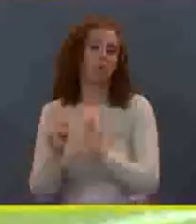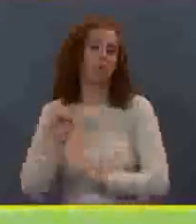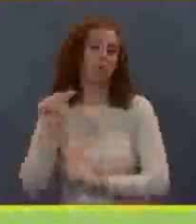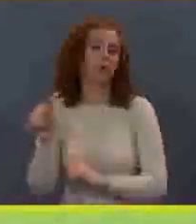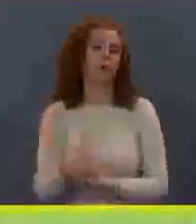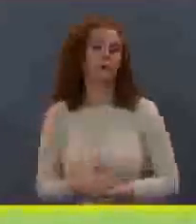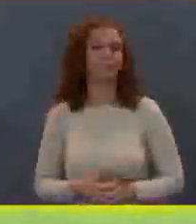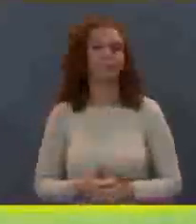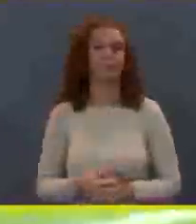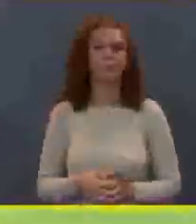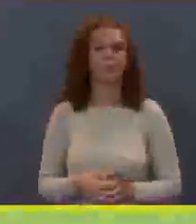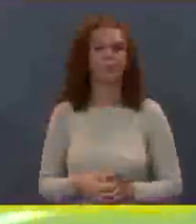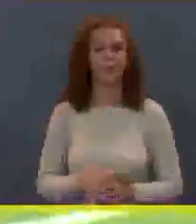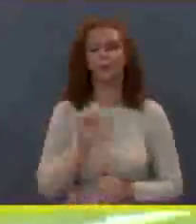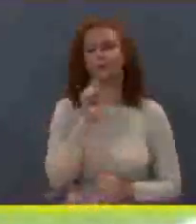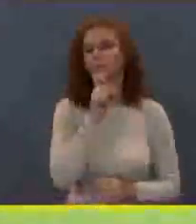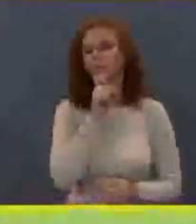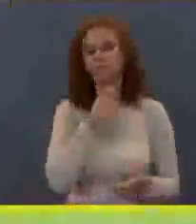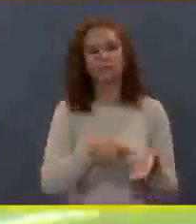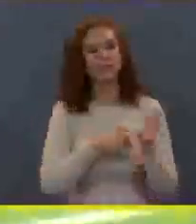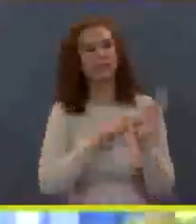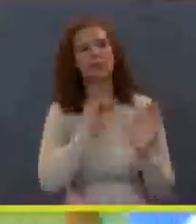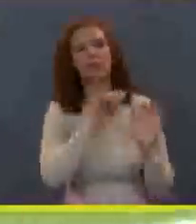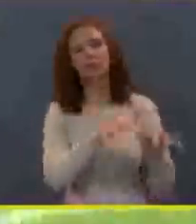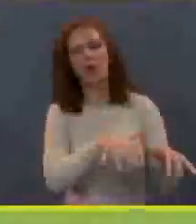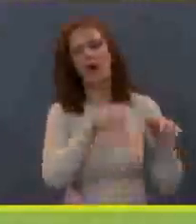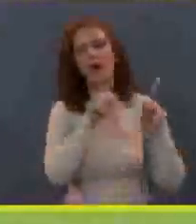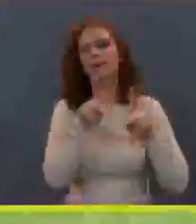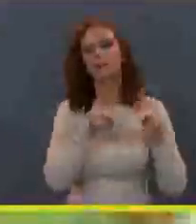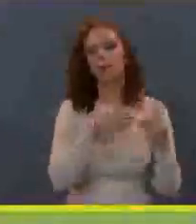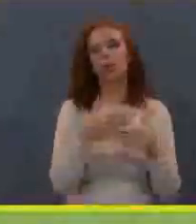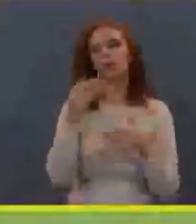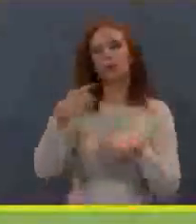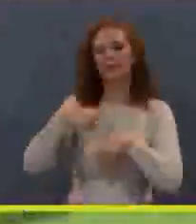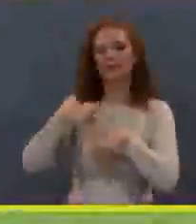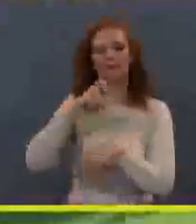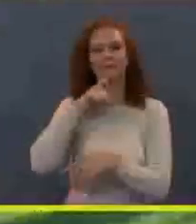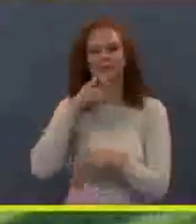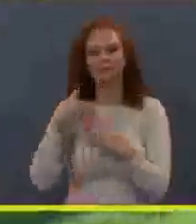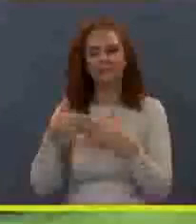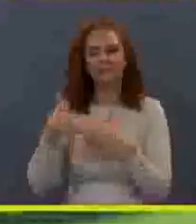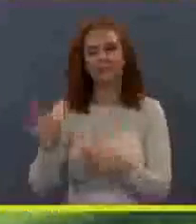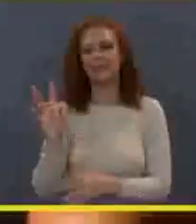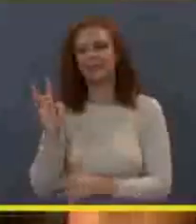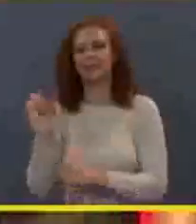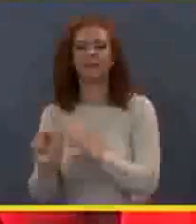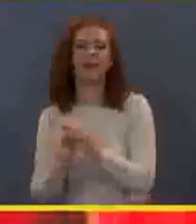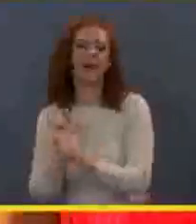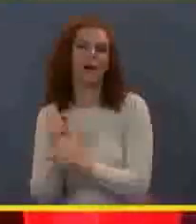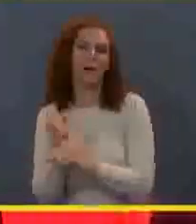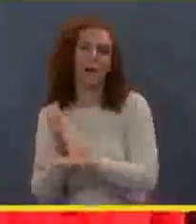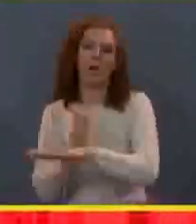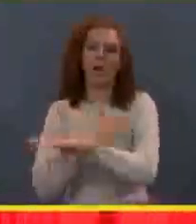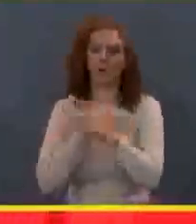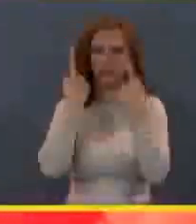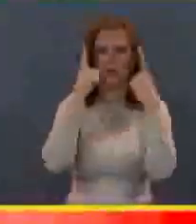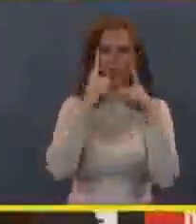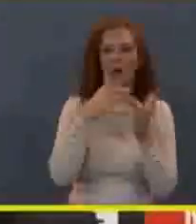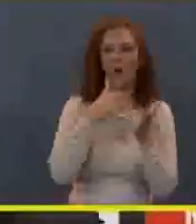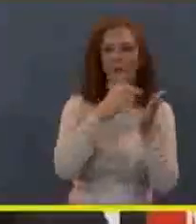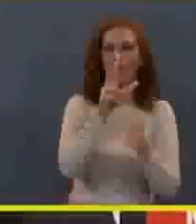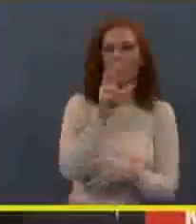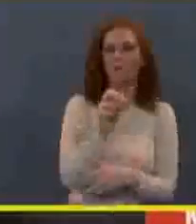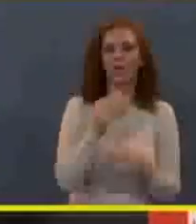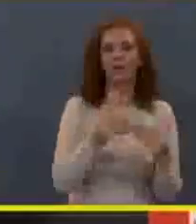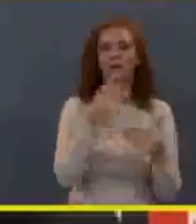Alajuelense. Es difícil exigirle eso a la afición, principalmente después de un periodo difícil que ellos tuvieron de 7 años antes de lograr la 30 y después